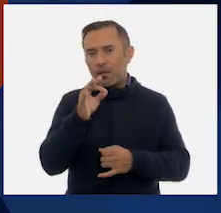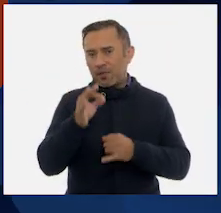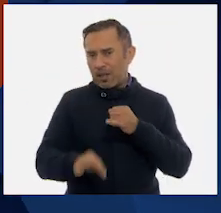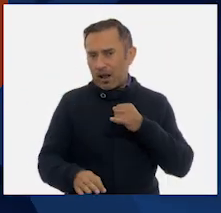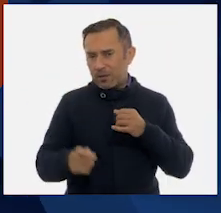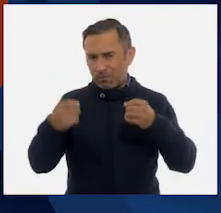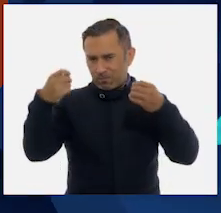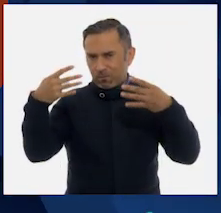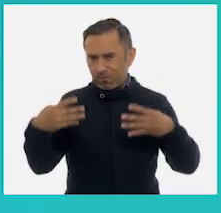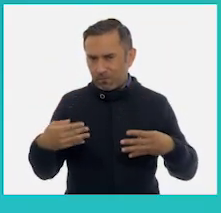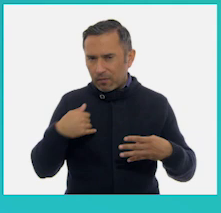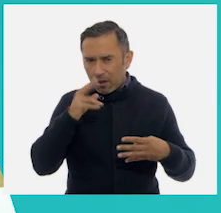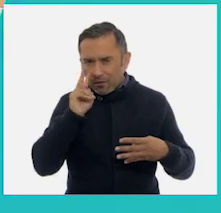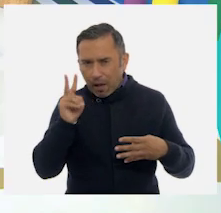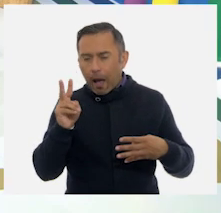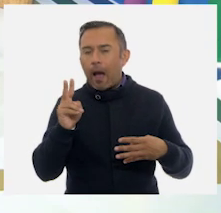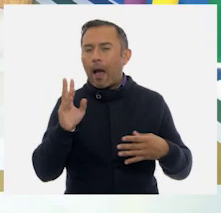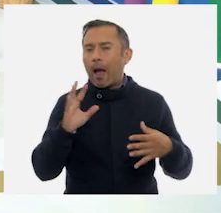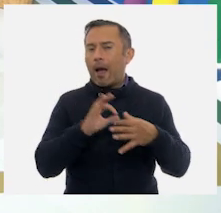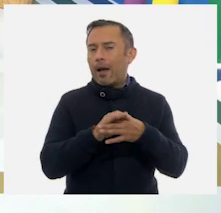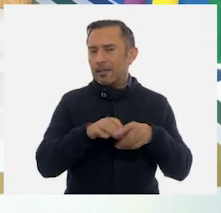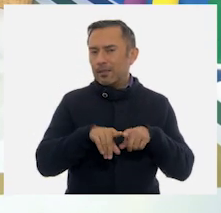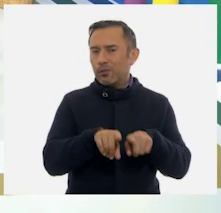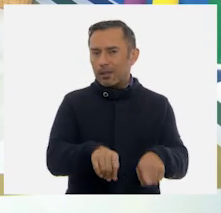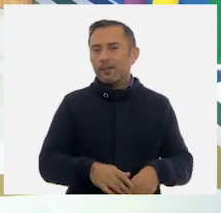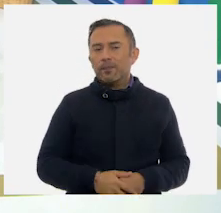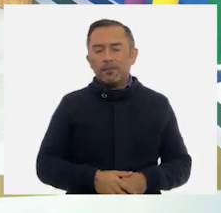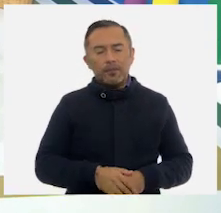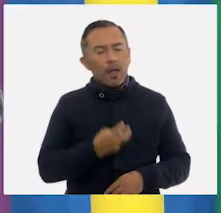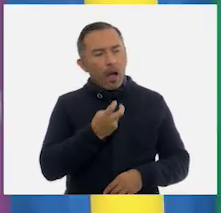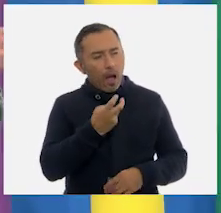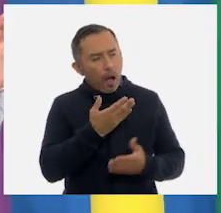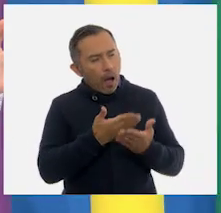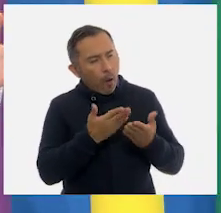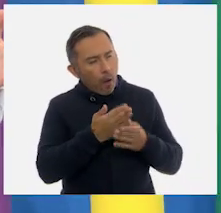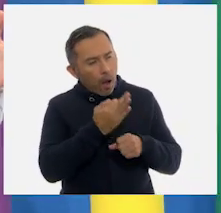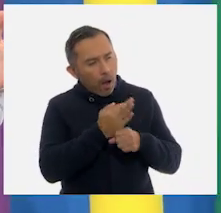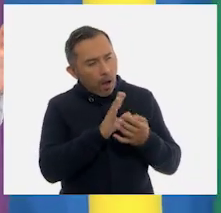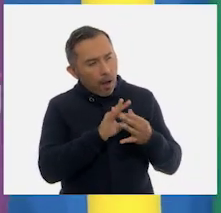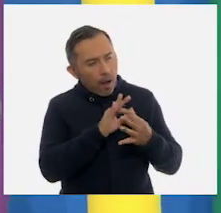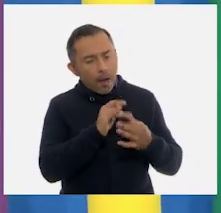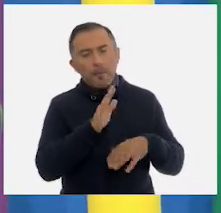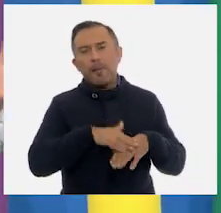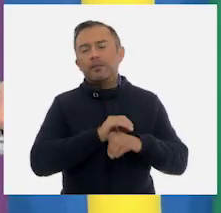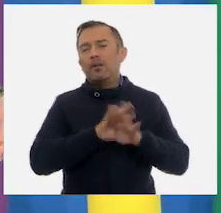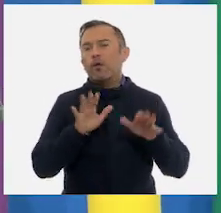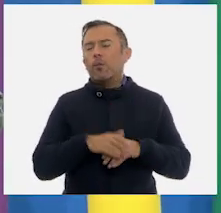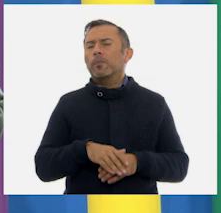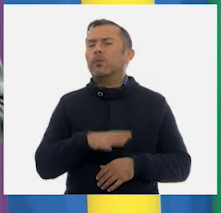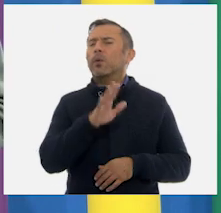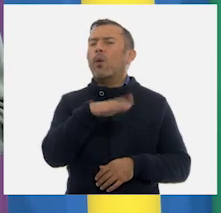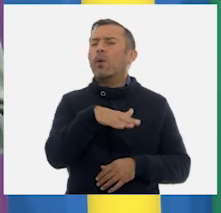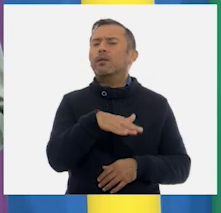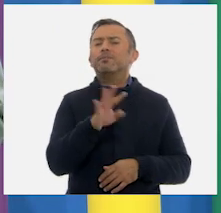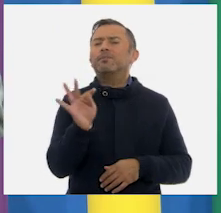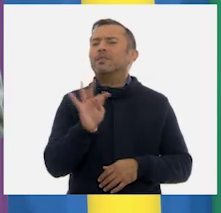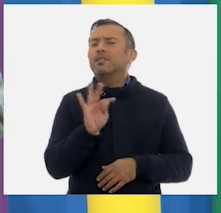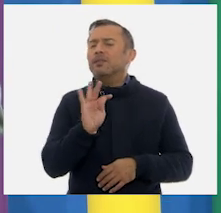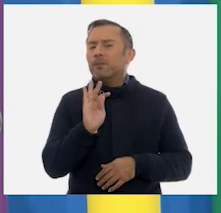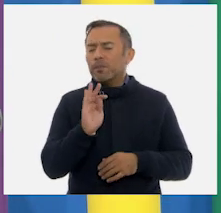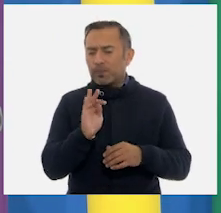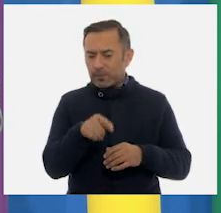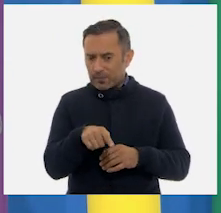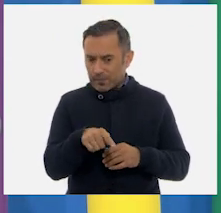Gaby, ahora sí me quedó todo mucho más claro. Oye, y si me surge alguna duda para poder comenzar formalmente con la escritura